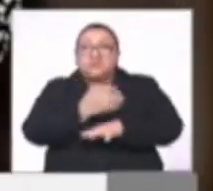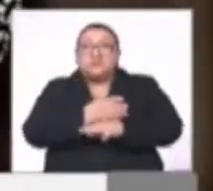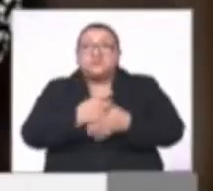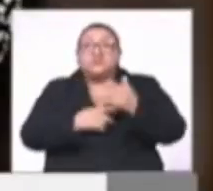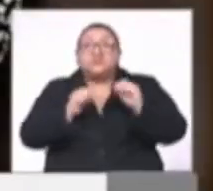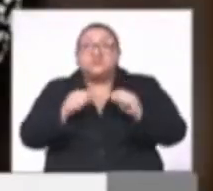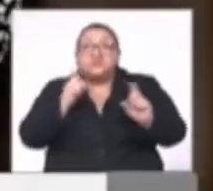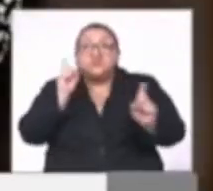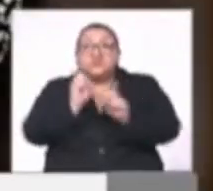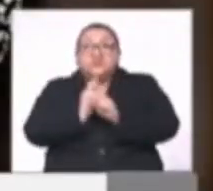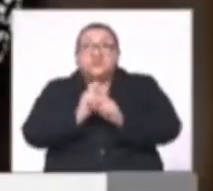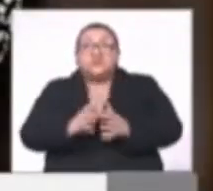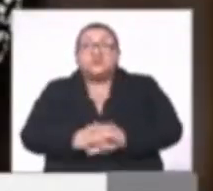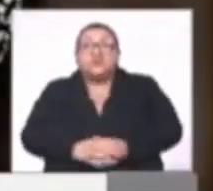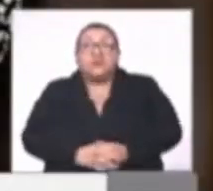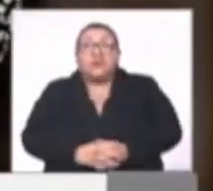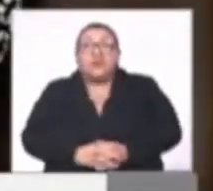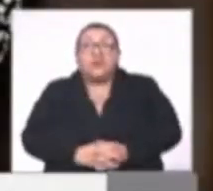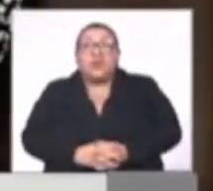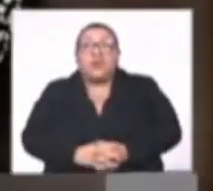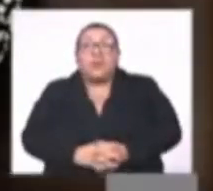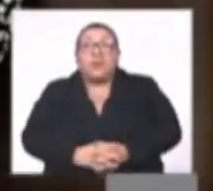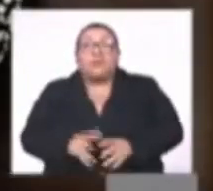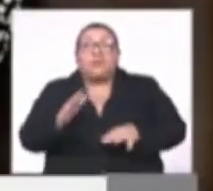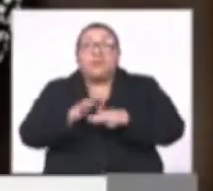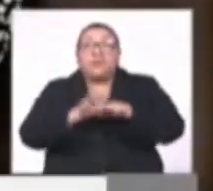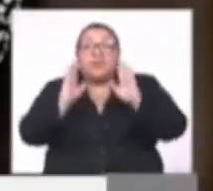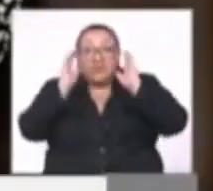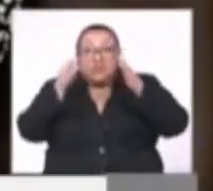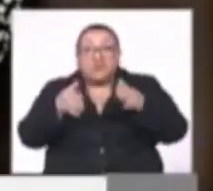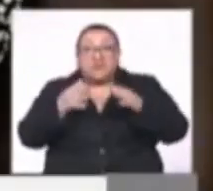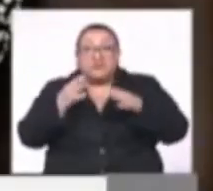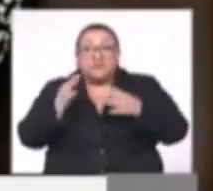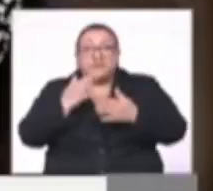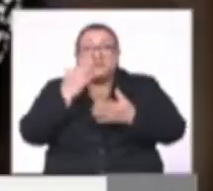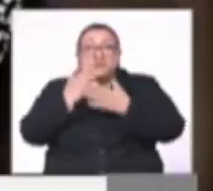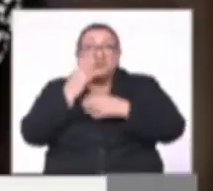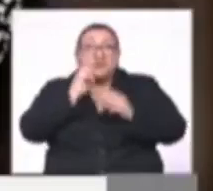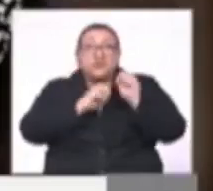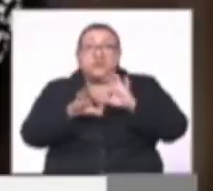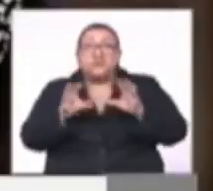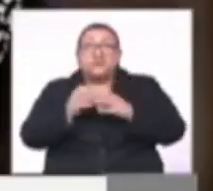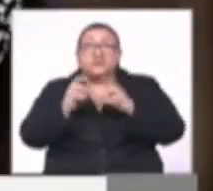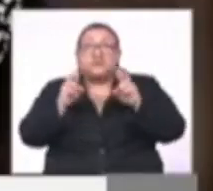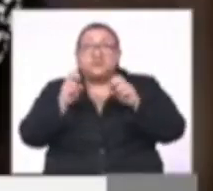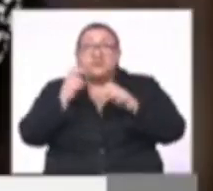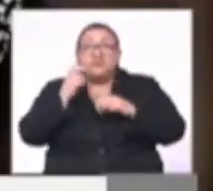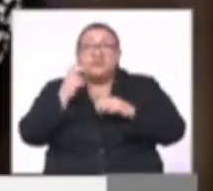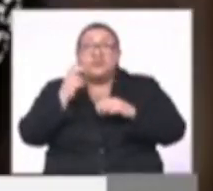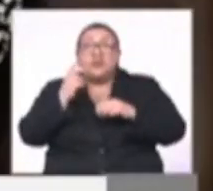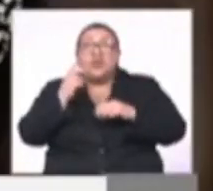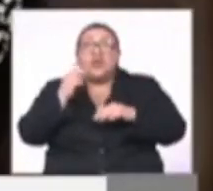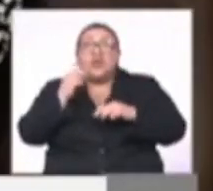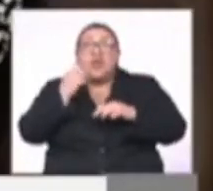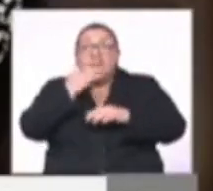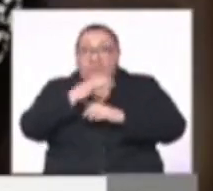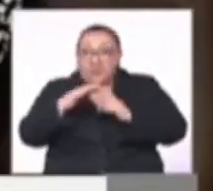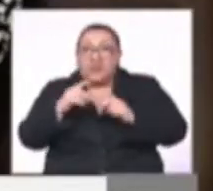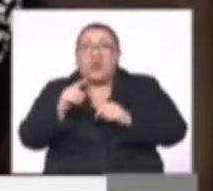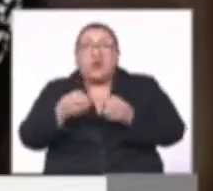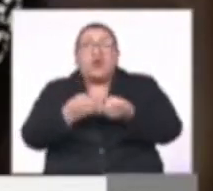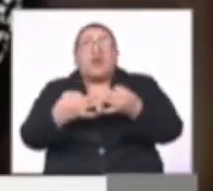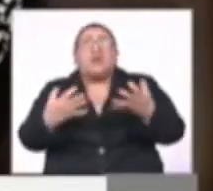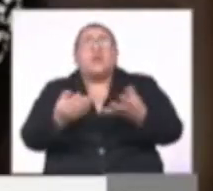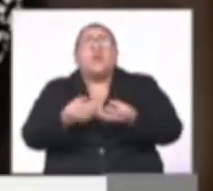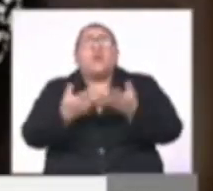haya frente a presencia de niveles de concentración de contaminantes por encima de estándares de calidad ambiental. Dos, el volumen o cantidad